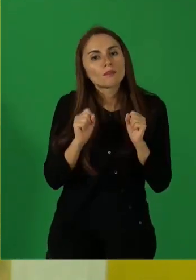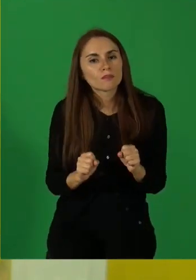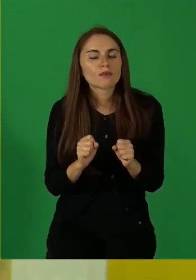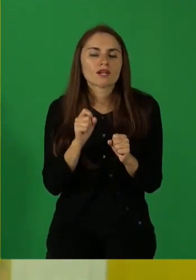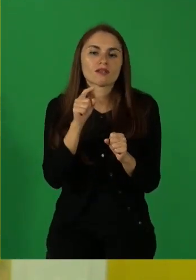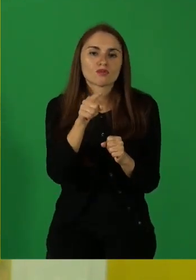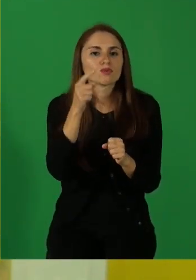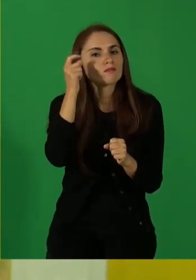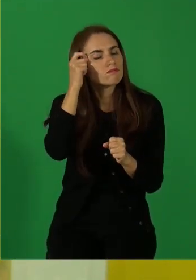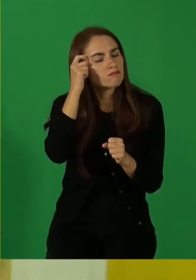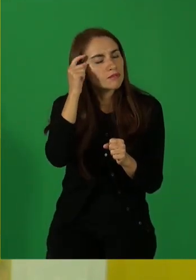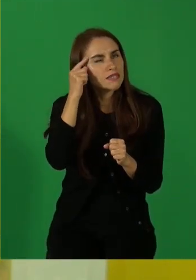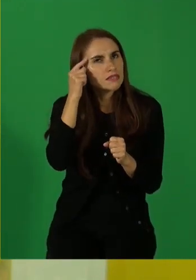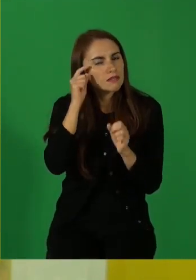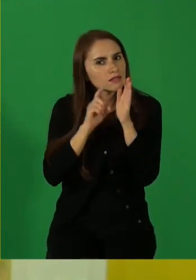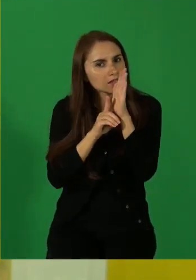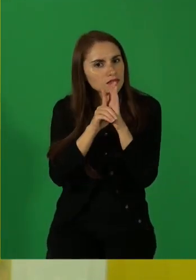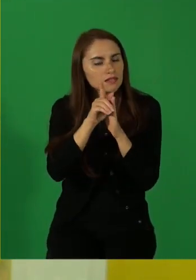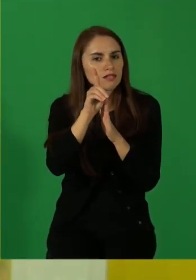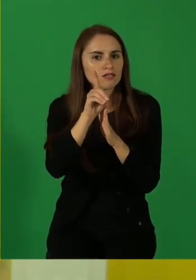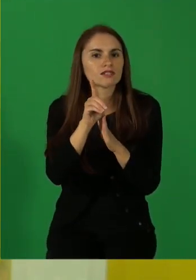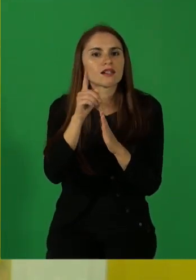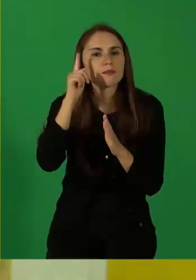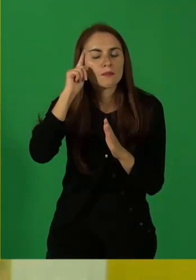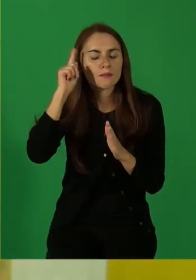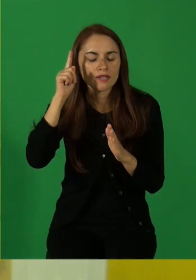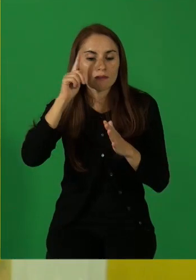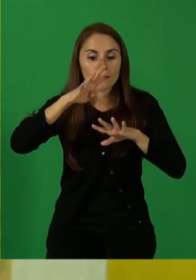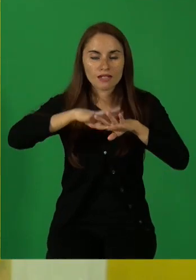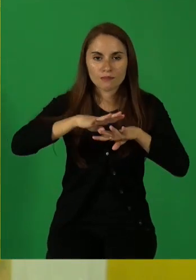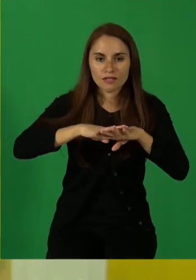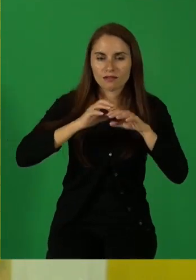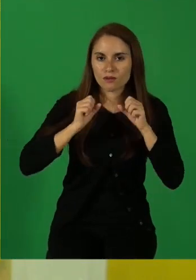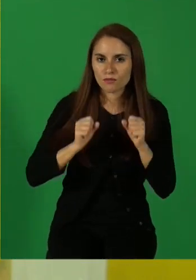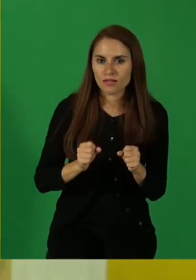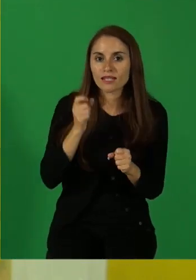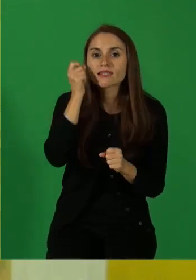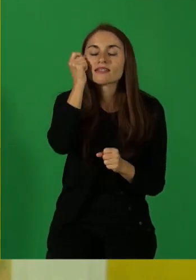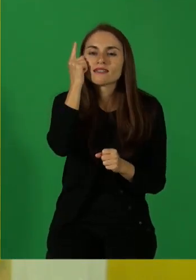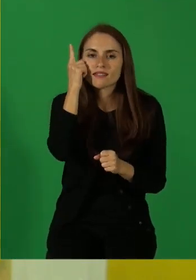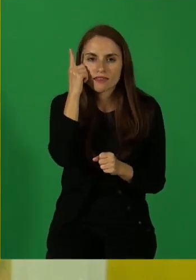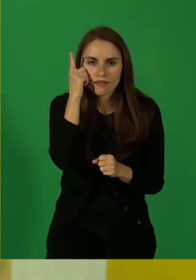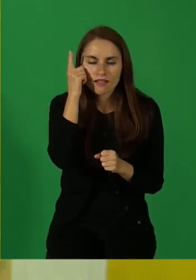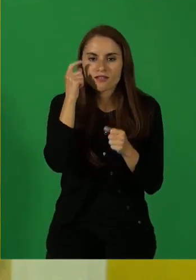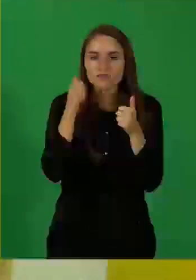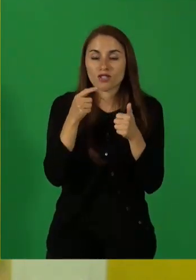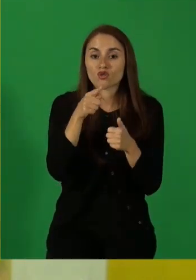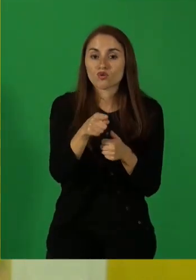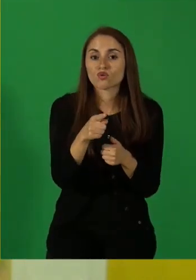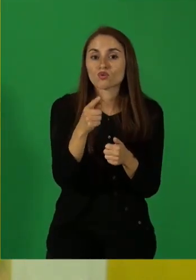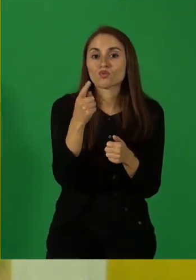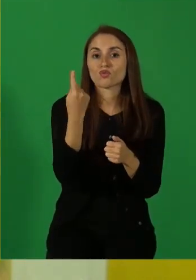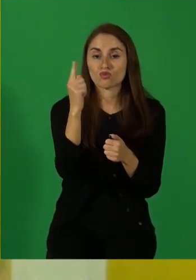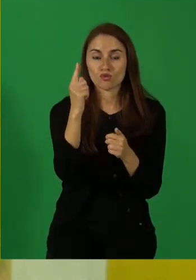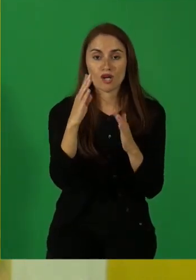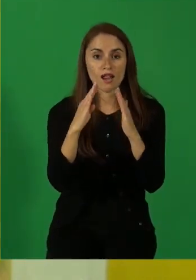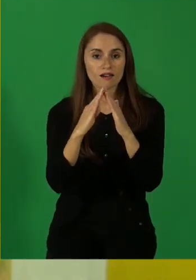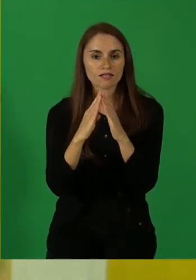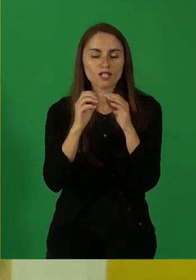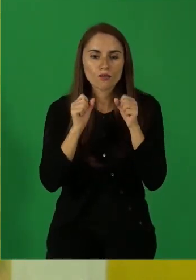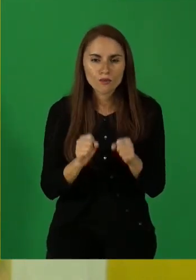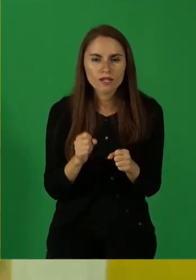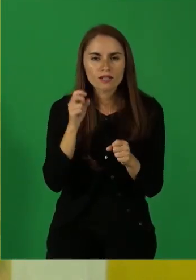ir desarrollando el pensamiento lógico-matemático y que puedas tú mismo realizar análisis